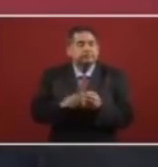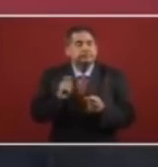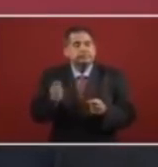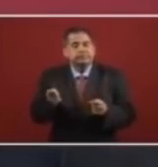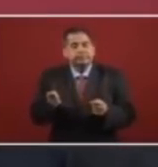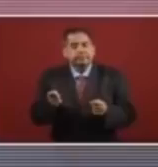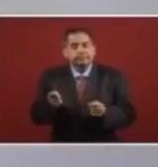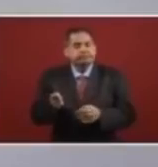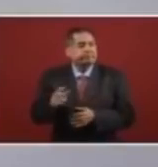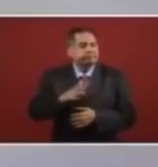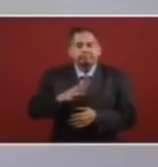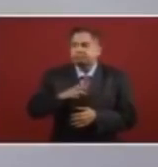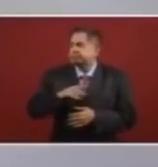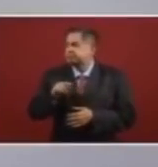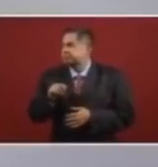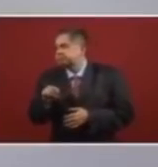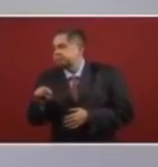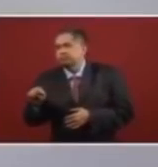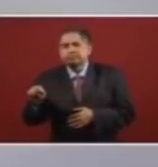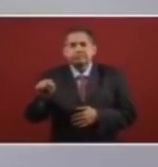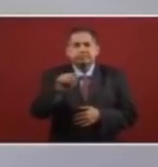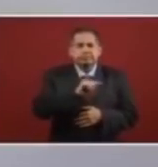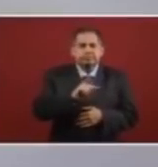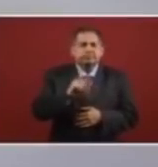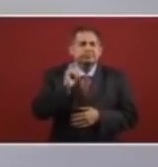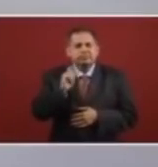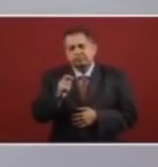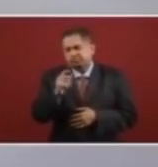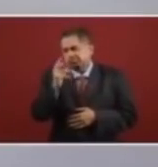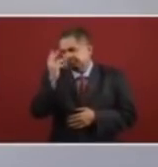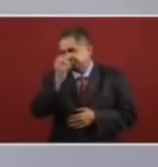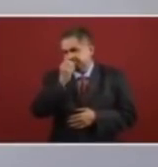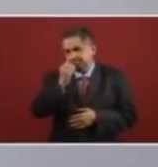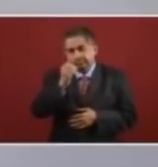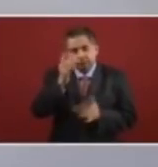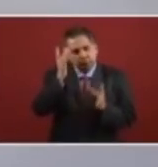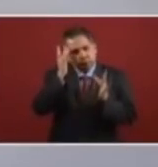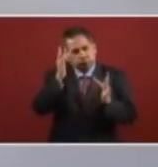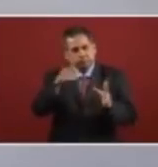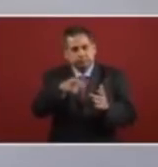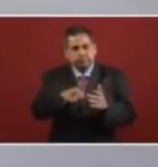existen las benditas redes sociales